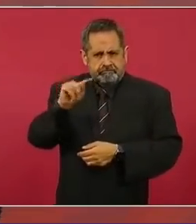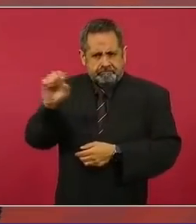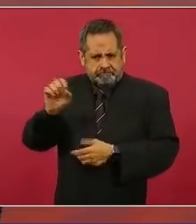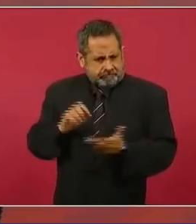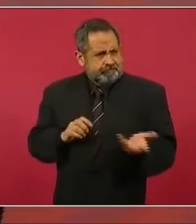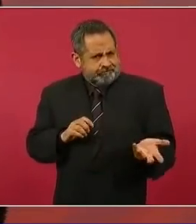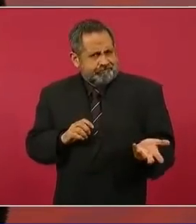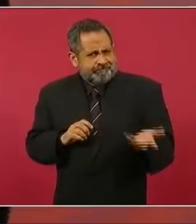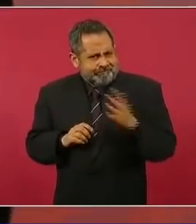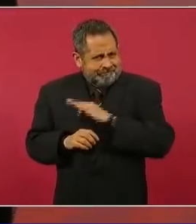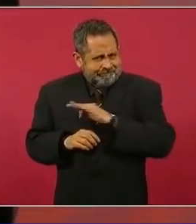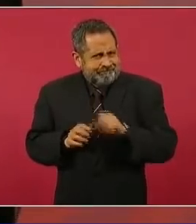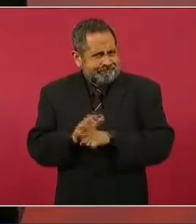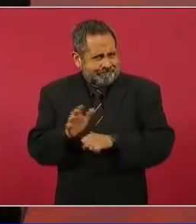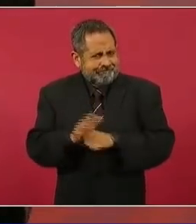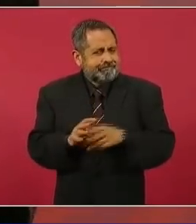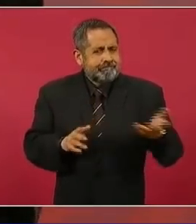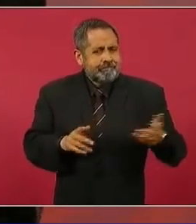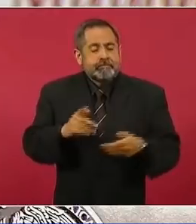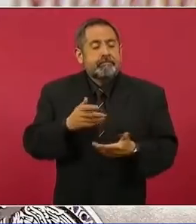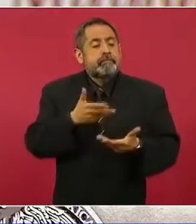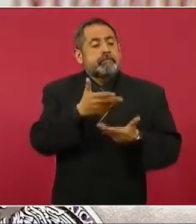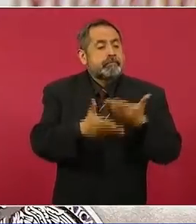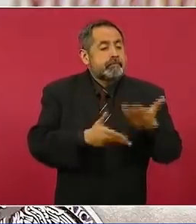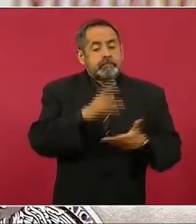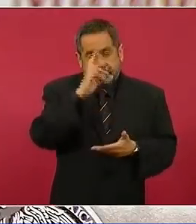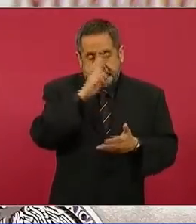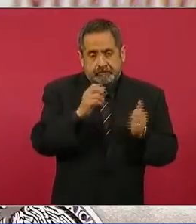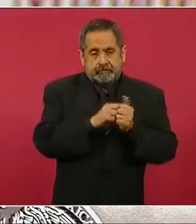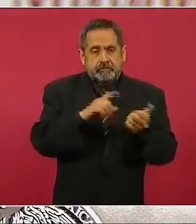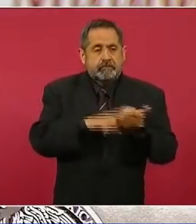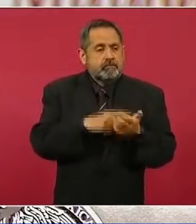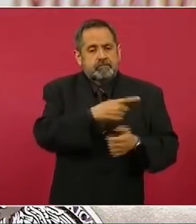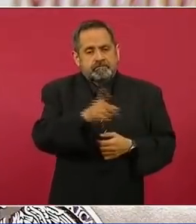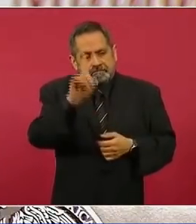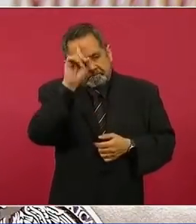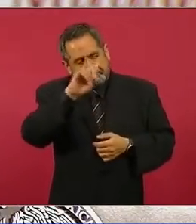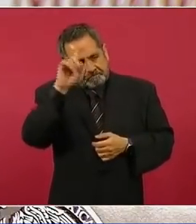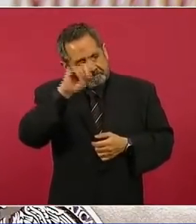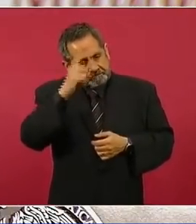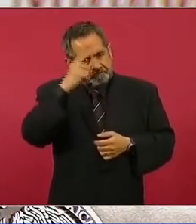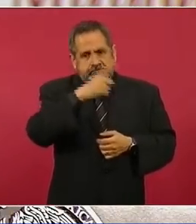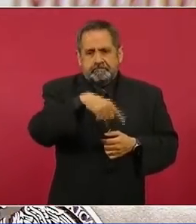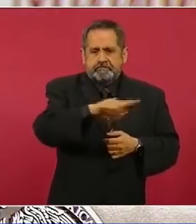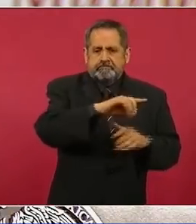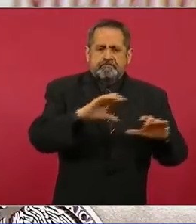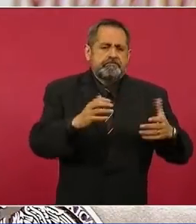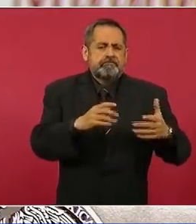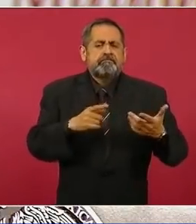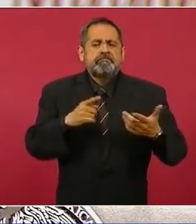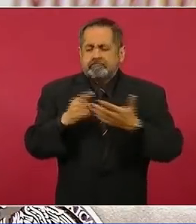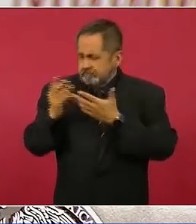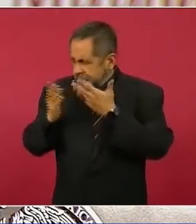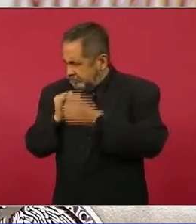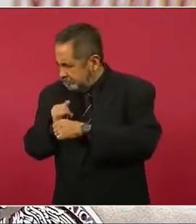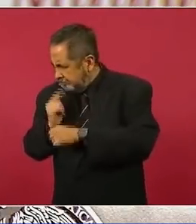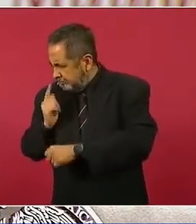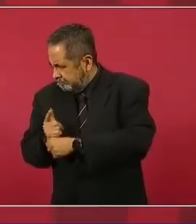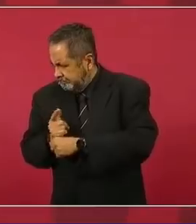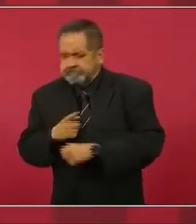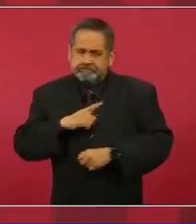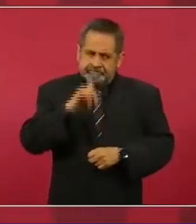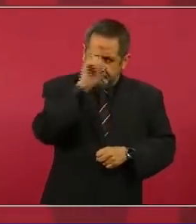estamos proponiendo o respetuosamente sugiriendo, derivado de ese estudio, pues es